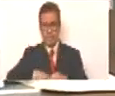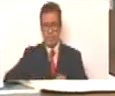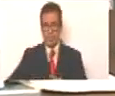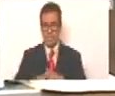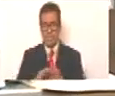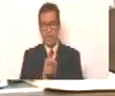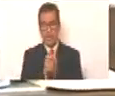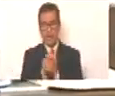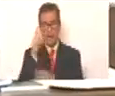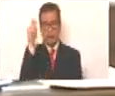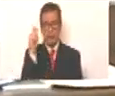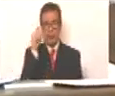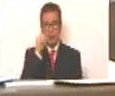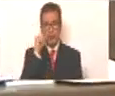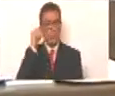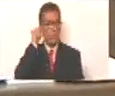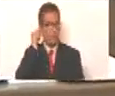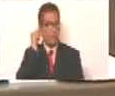parlamentarios, parlamentarias,